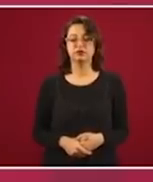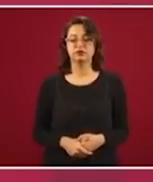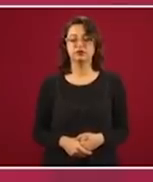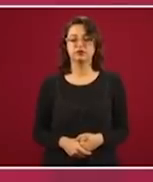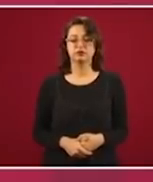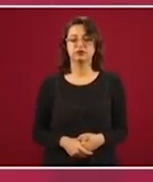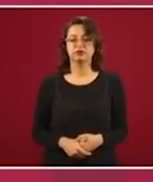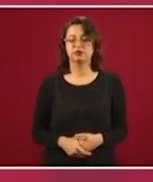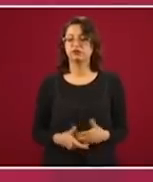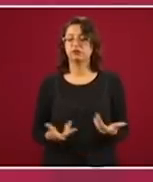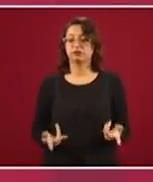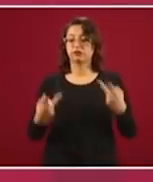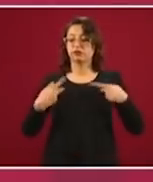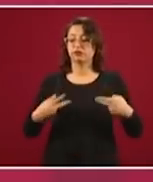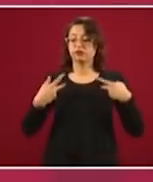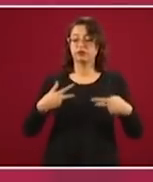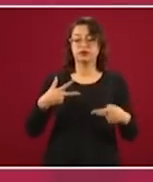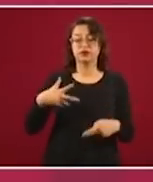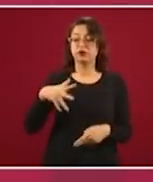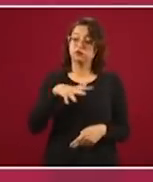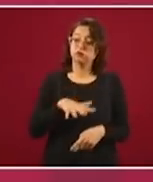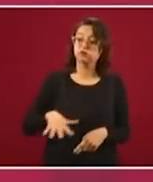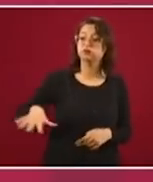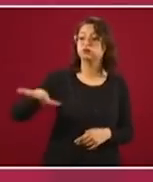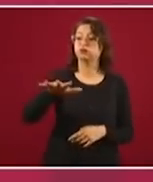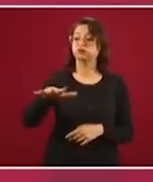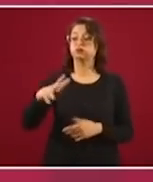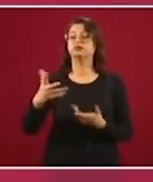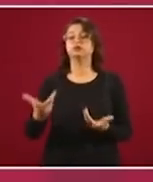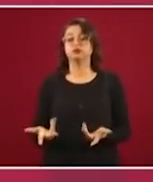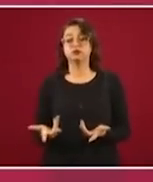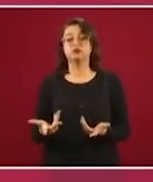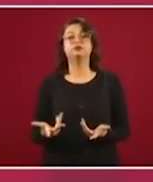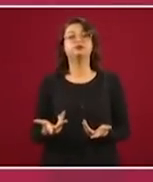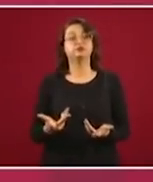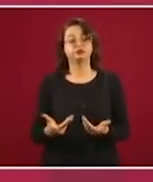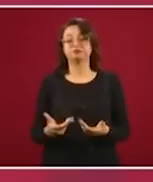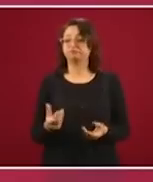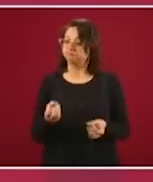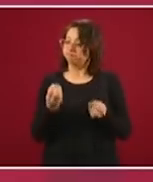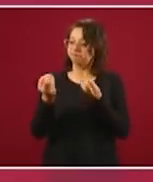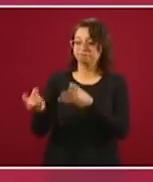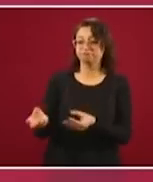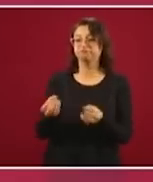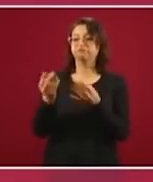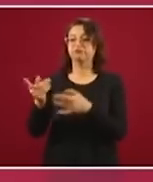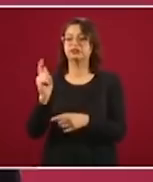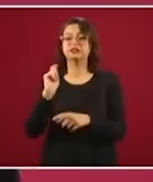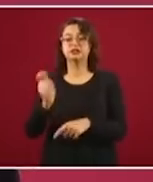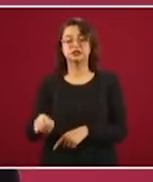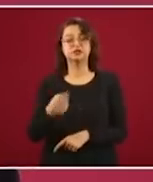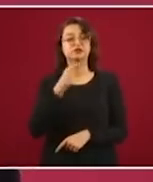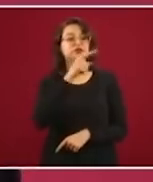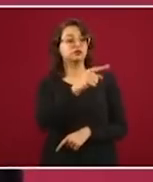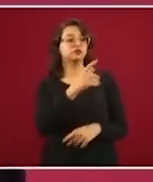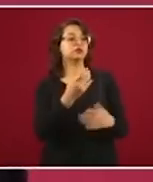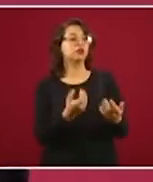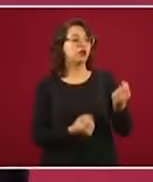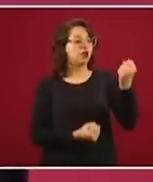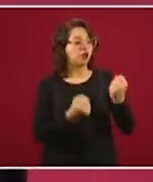entregándose al pueblo bienes de residencias, de